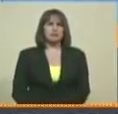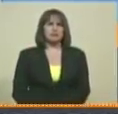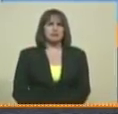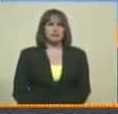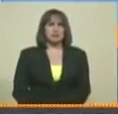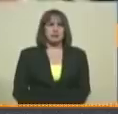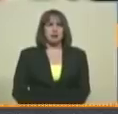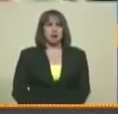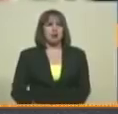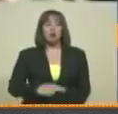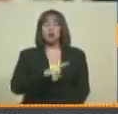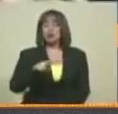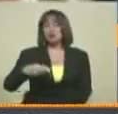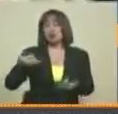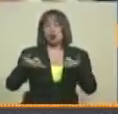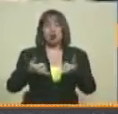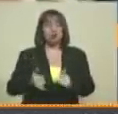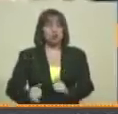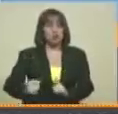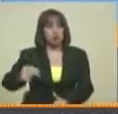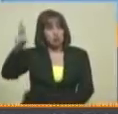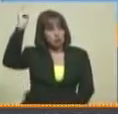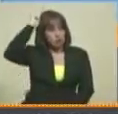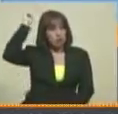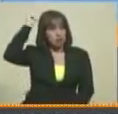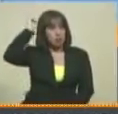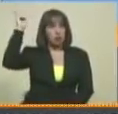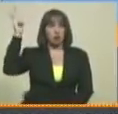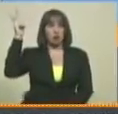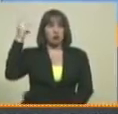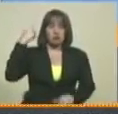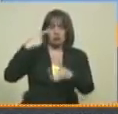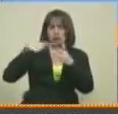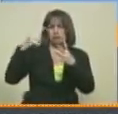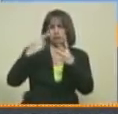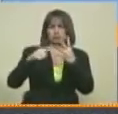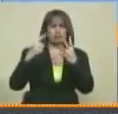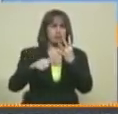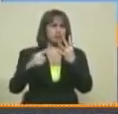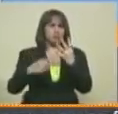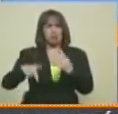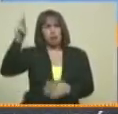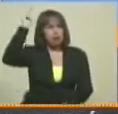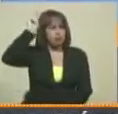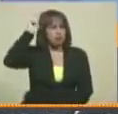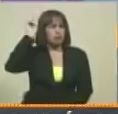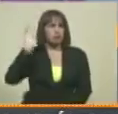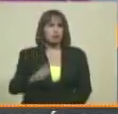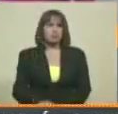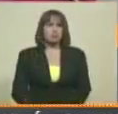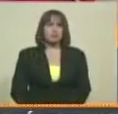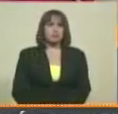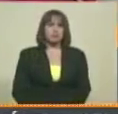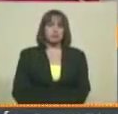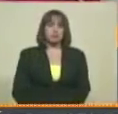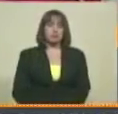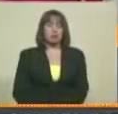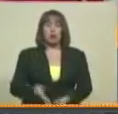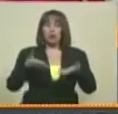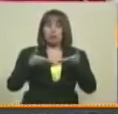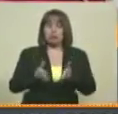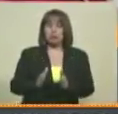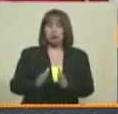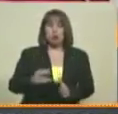Somos los hijos de Guaycaipuro, de Túpac Amaro, de Túpac Katari. Somos los hijos de Negro Primero,